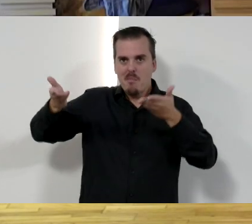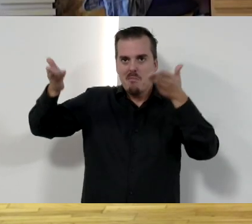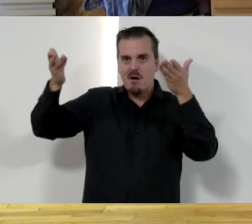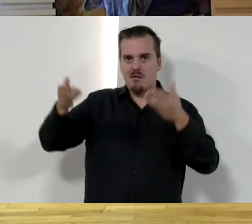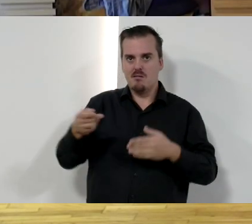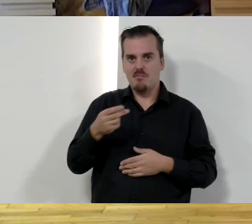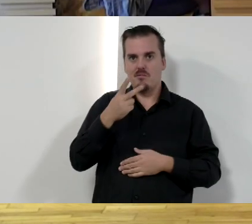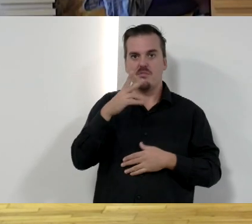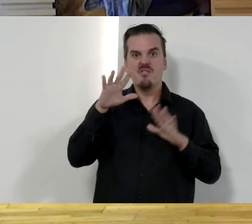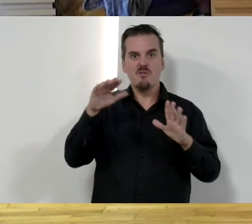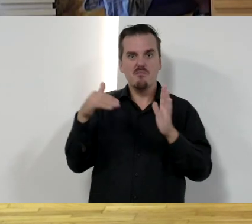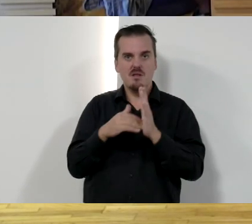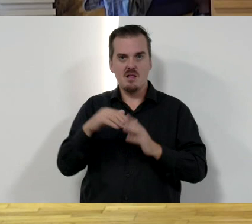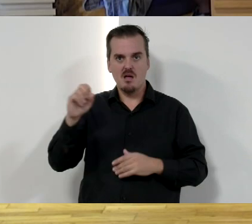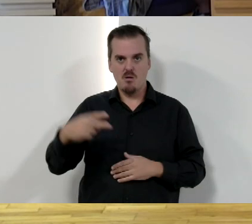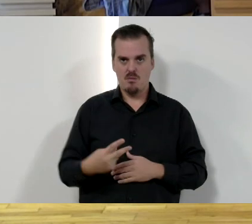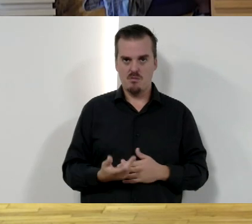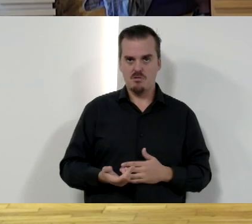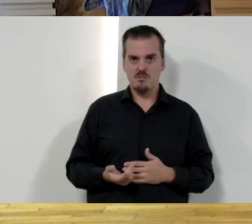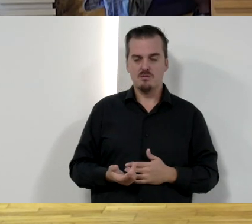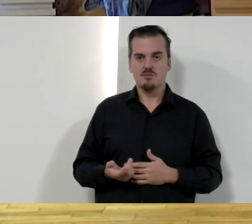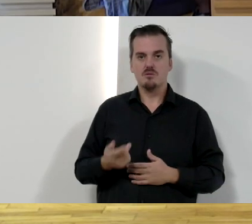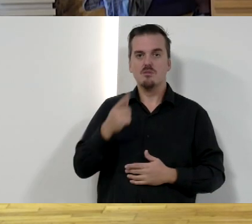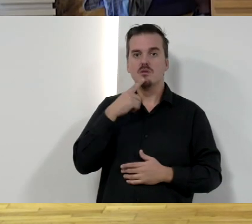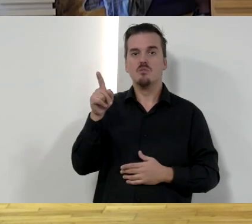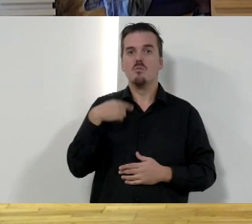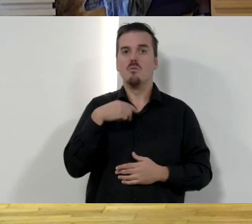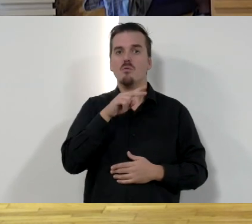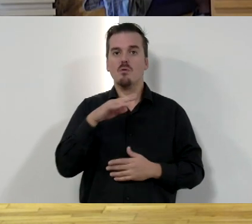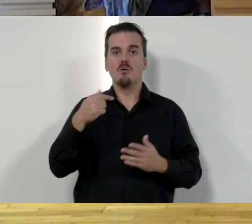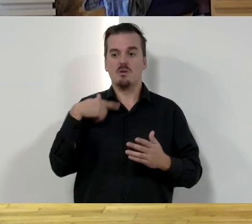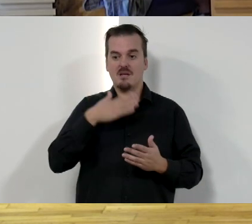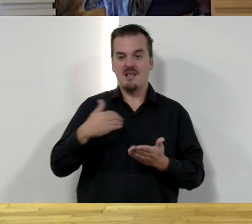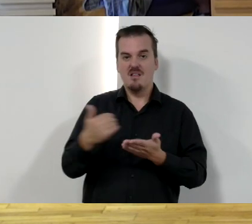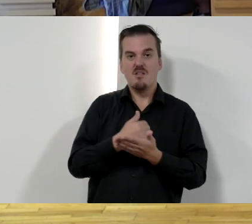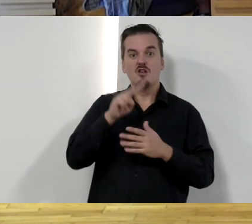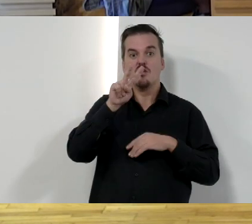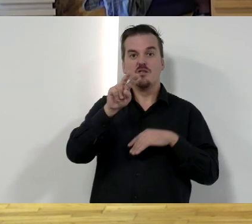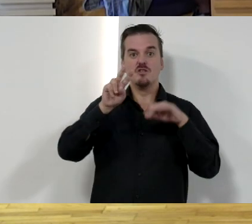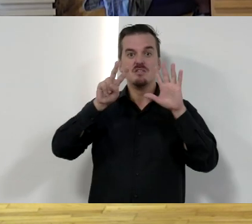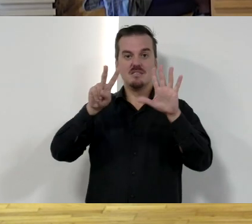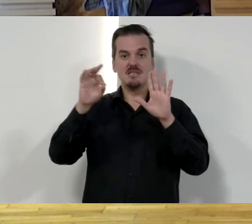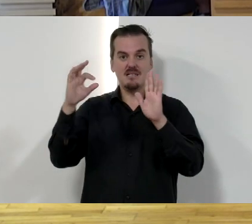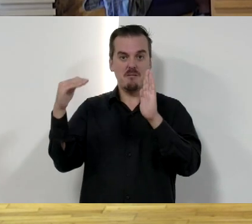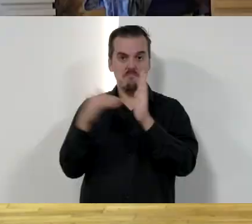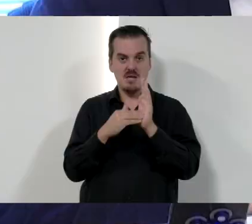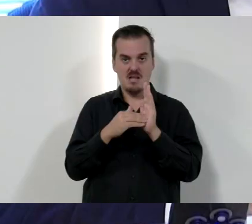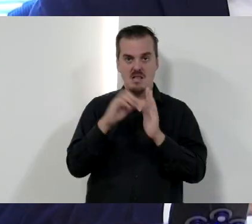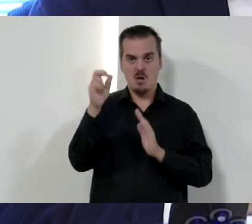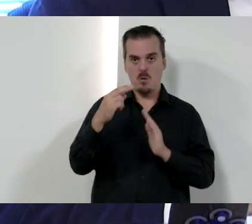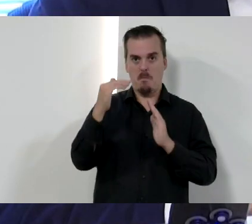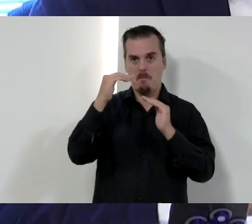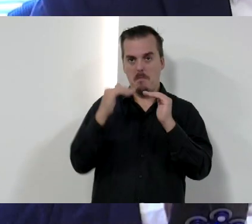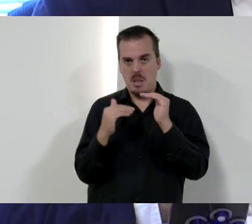euros. De 4.200.000 euros que usted pretende recaudar en 2023, va a recaudar 270.000 euros menos. Y si luego va a presumir de